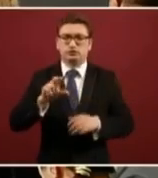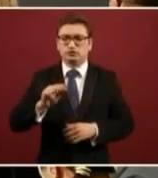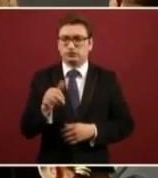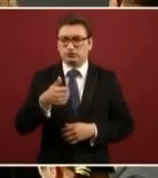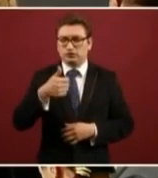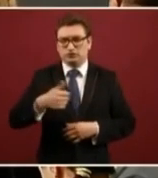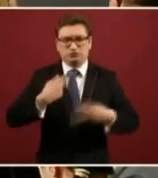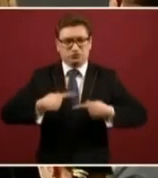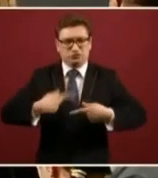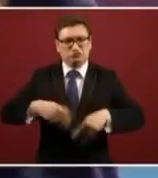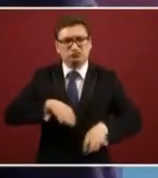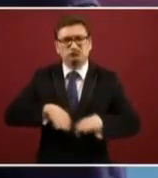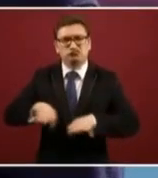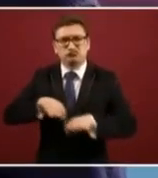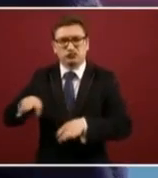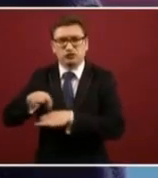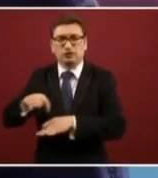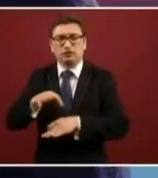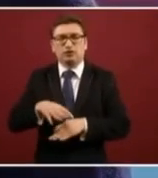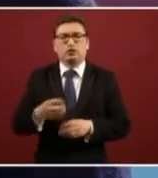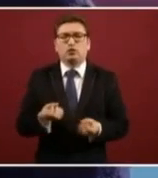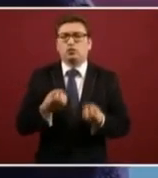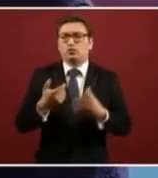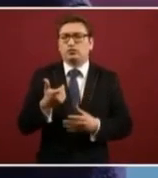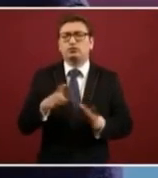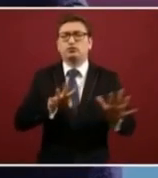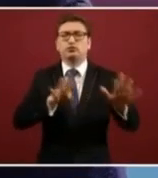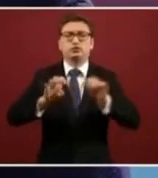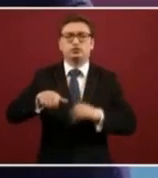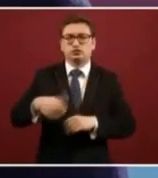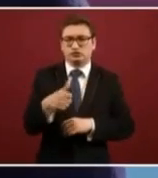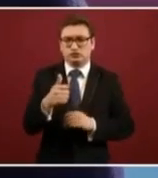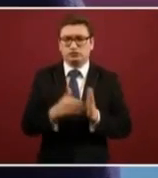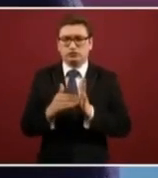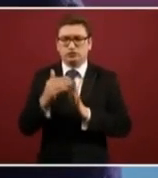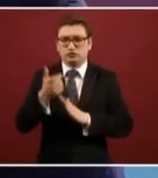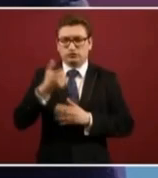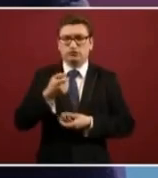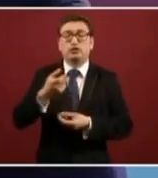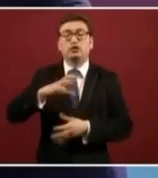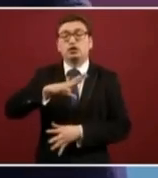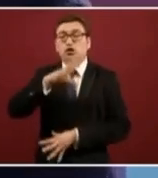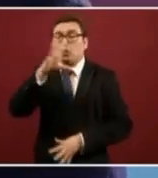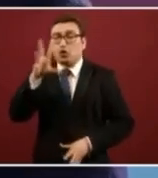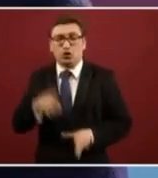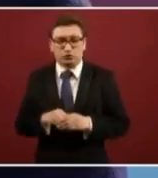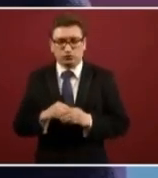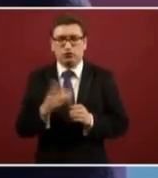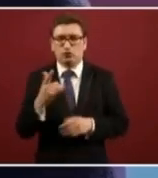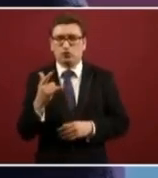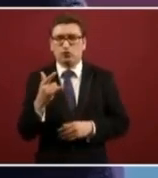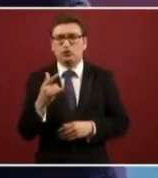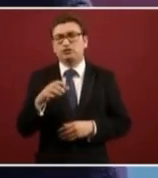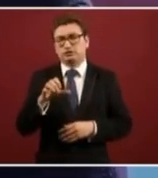124.786 productores con 911 millones de pesos para totalizar en julio con un avance de